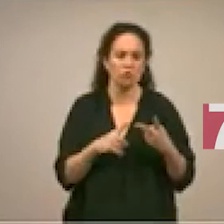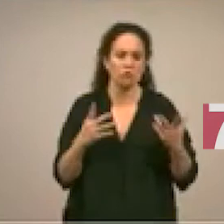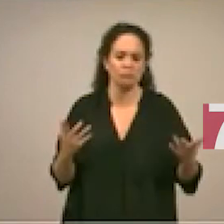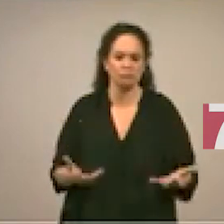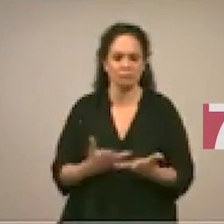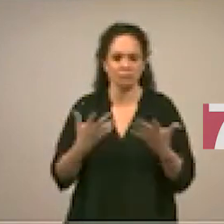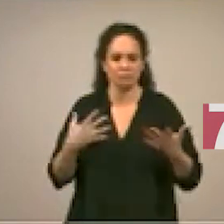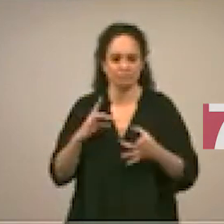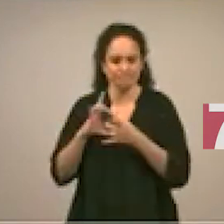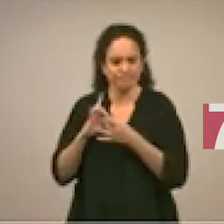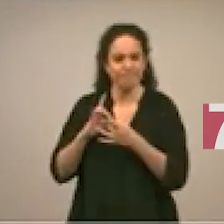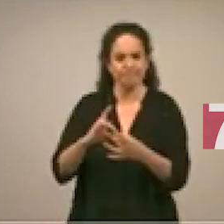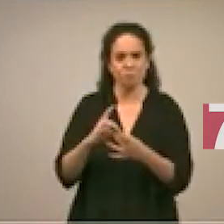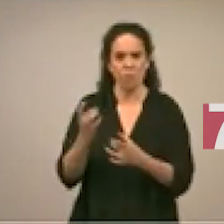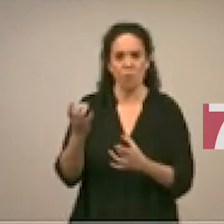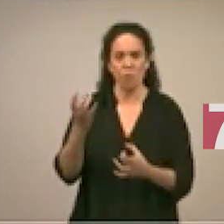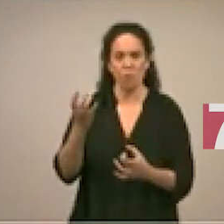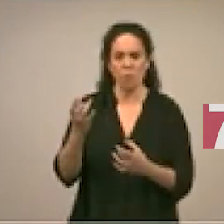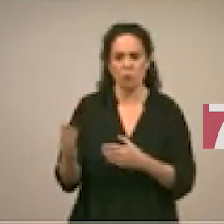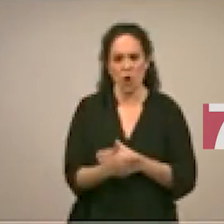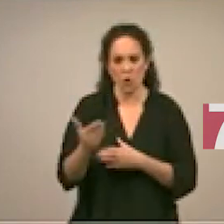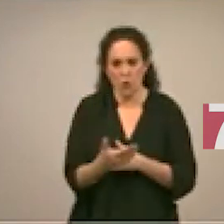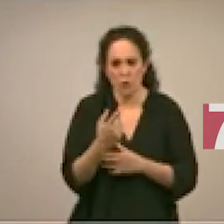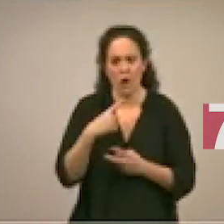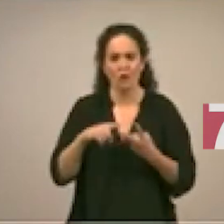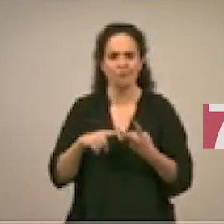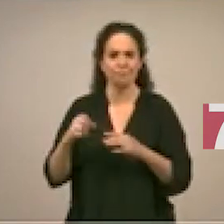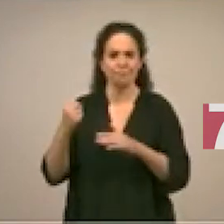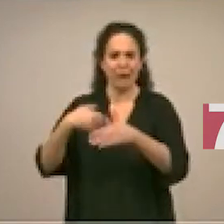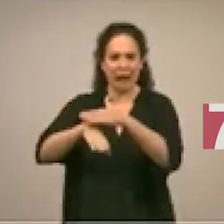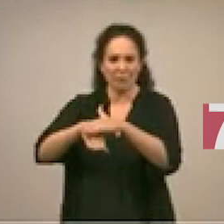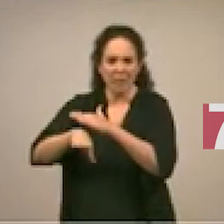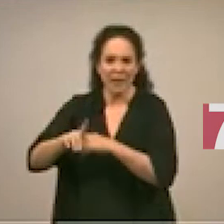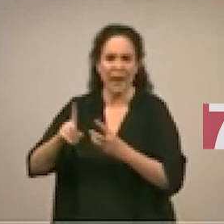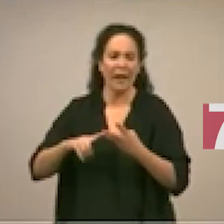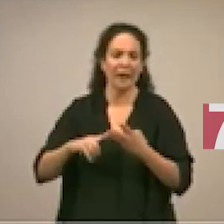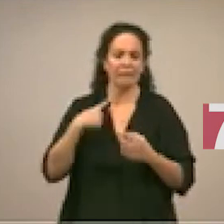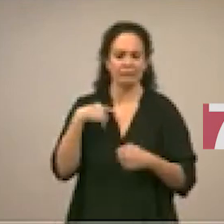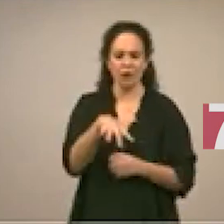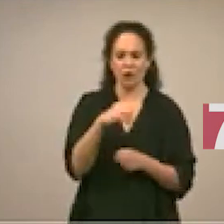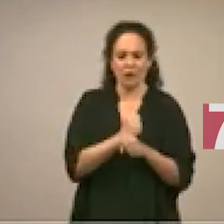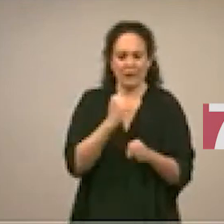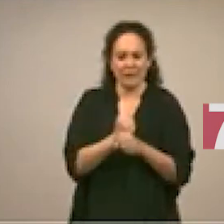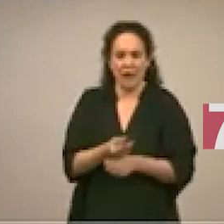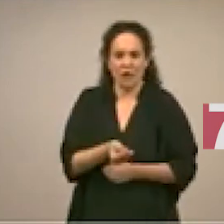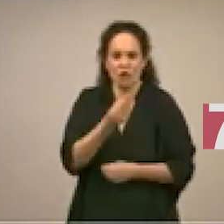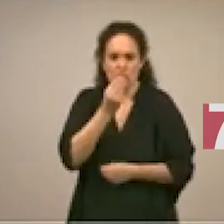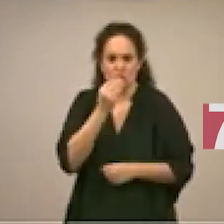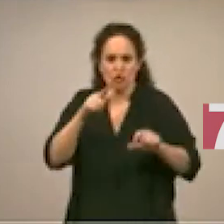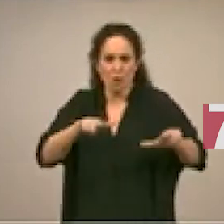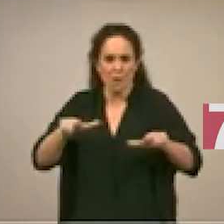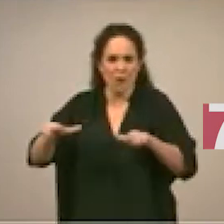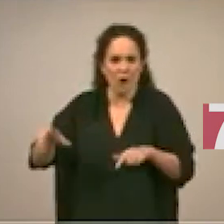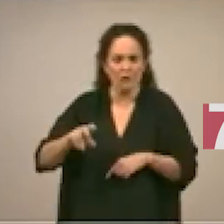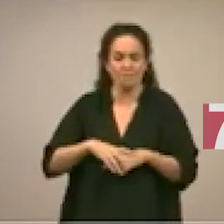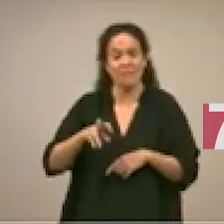vinculados a la producción otros al almacenaje otros al lugar de trabajo comedores etcétera y otros